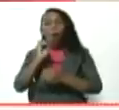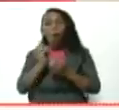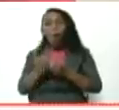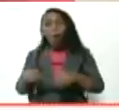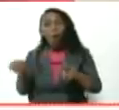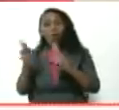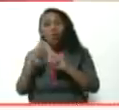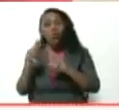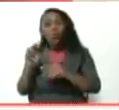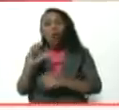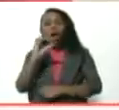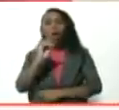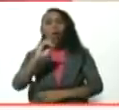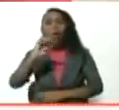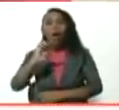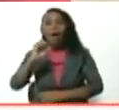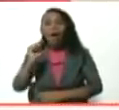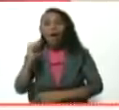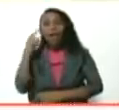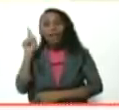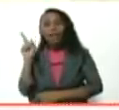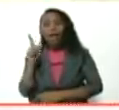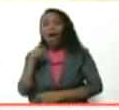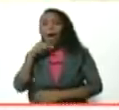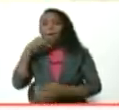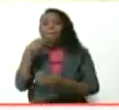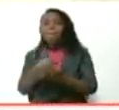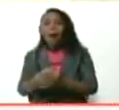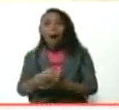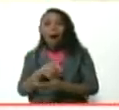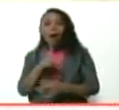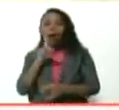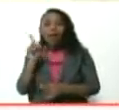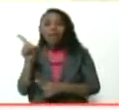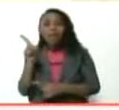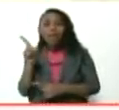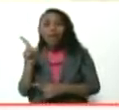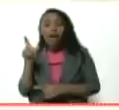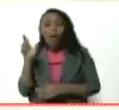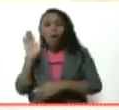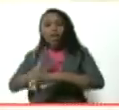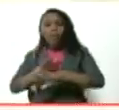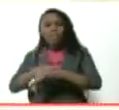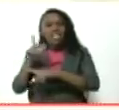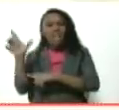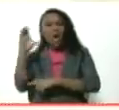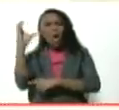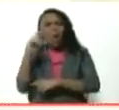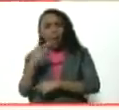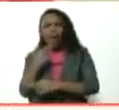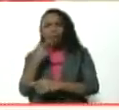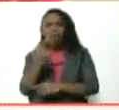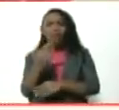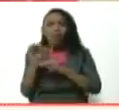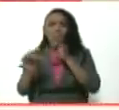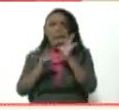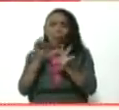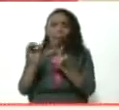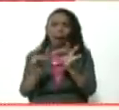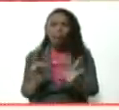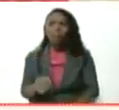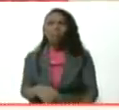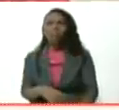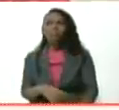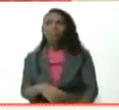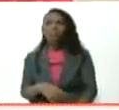grupo, mal llamado Grupo de Lima. Fíjate lo que ocurre en Colombia. Es curioso, eso hay que decirlo.